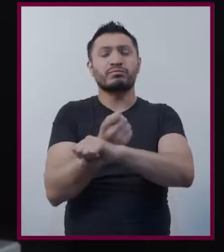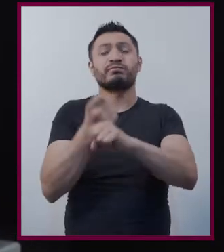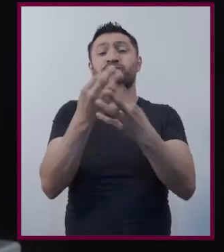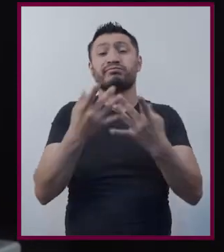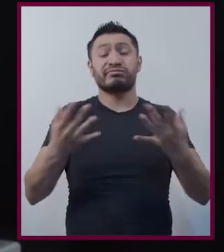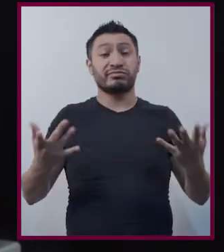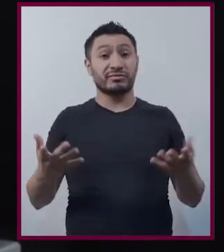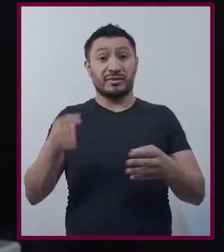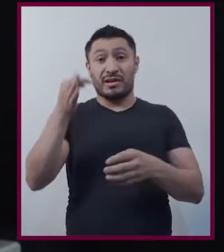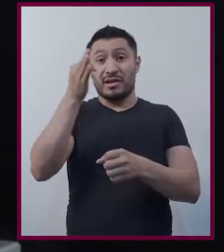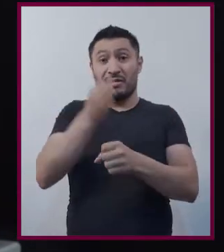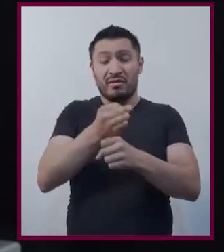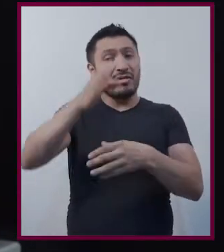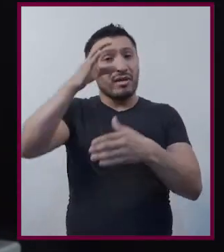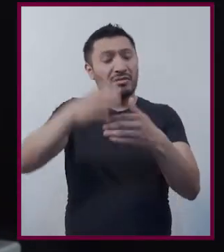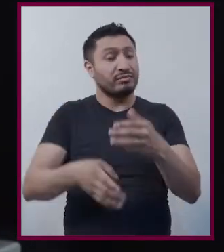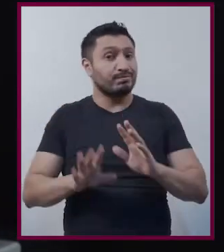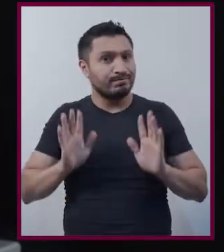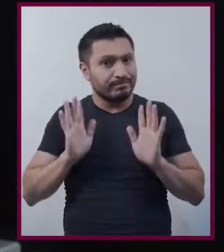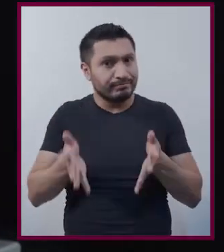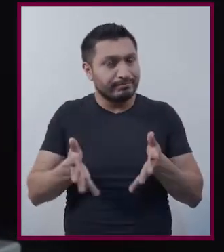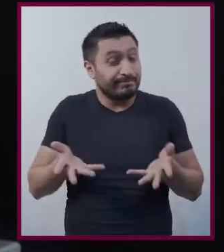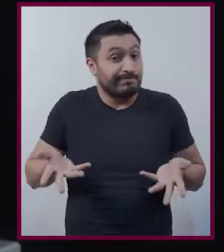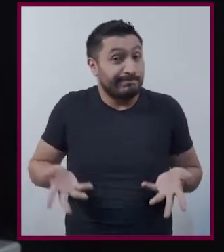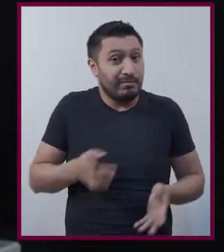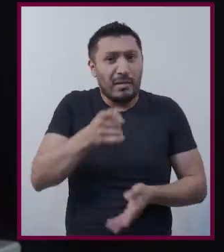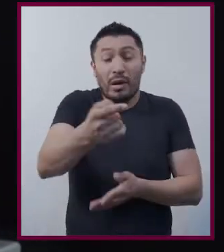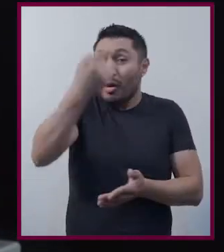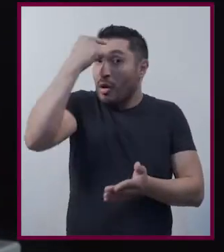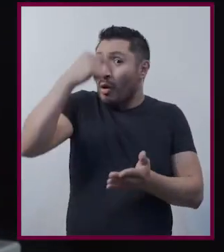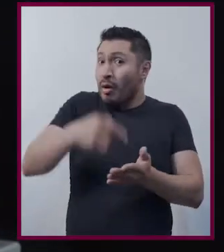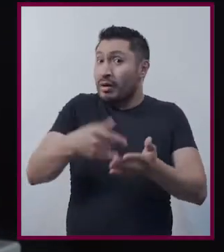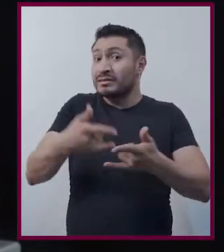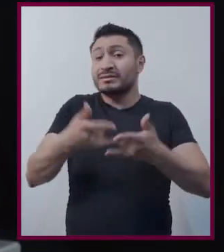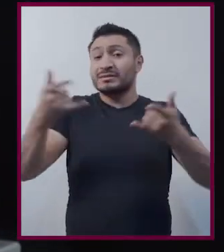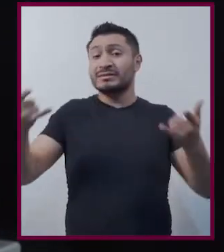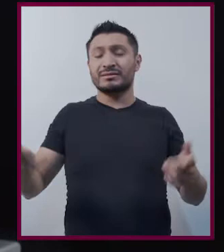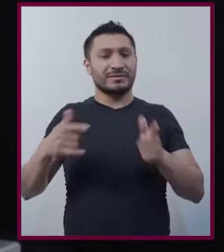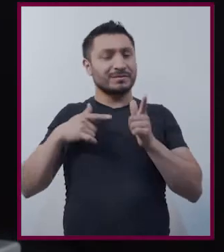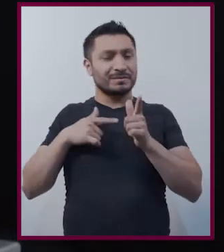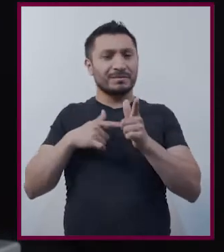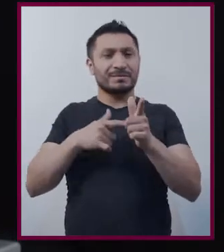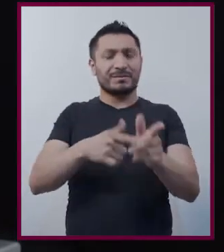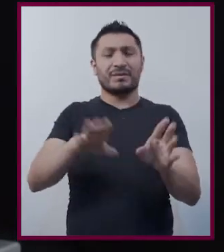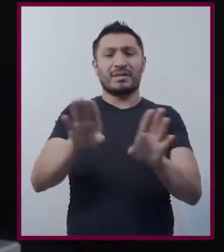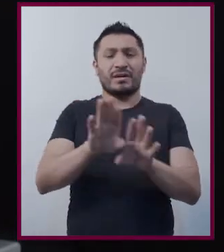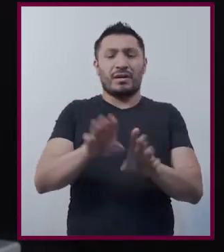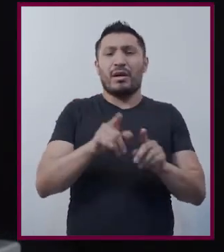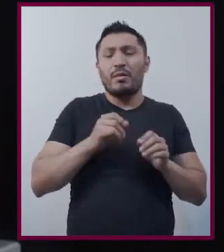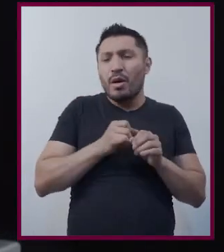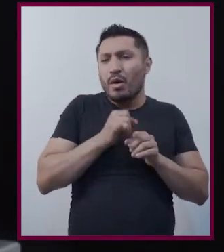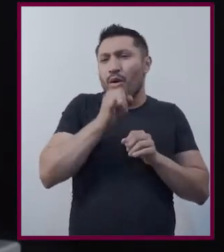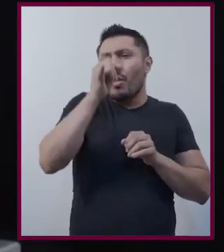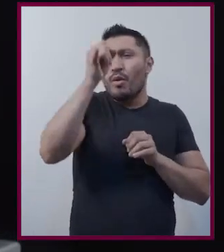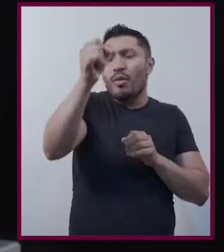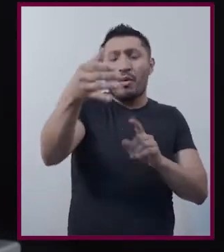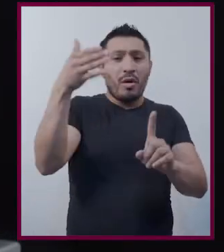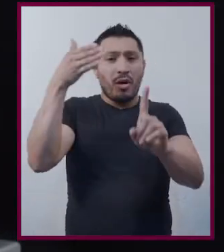fin ha llegado a su término? ¿Tú crees que la historia sea una línea recta que avanza hacia una meta